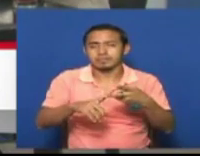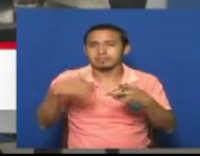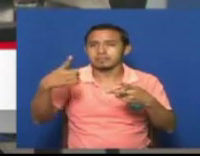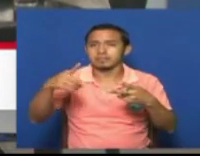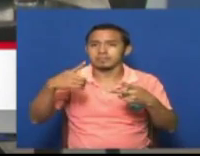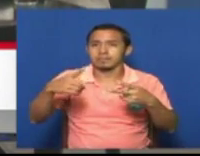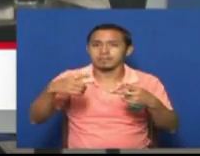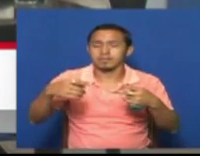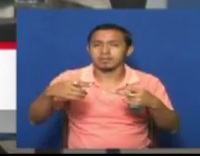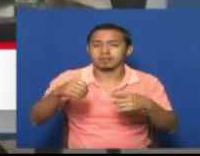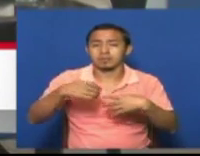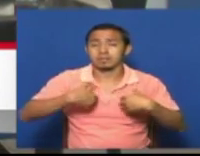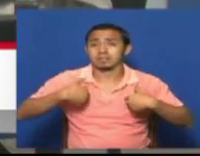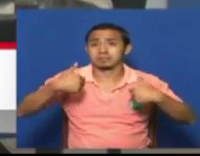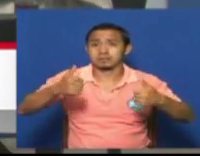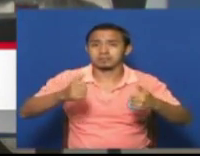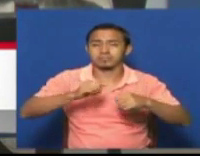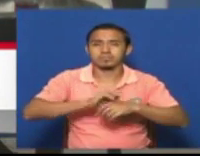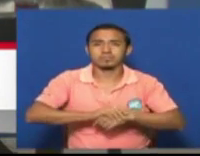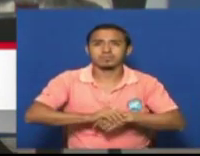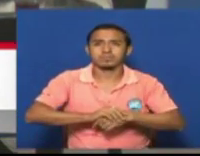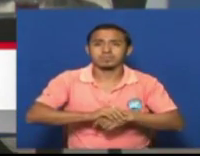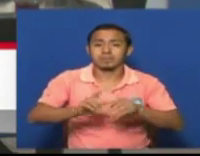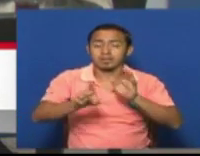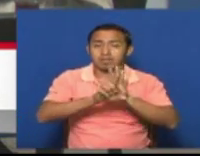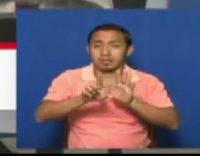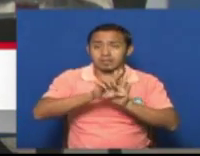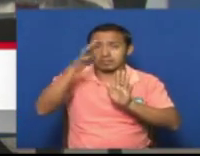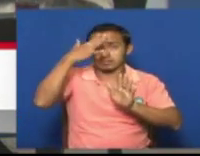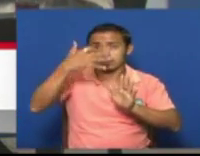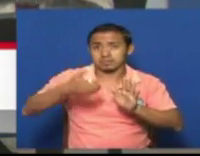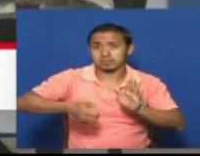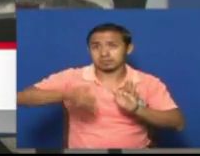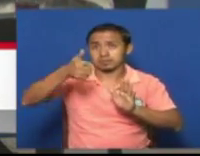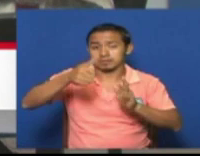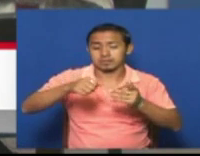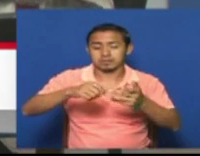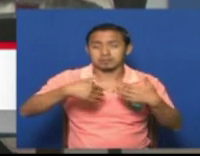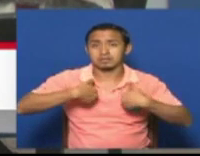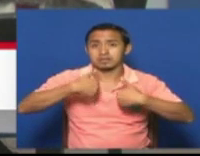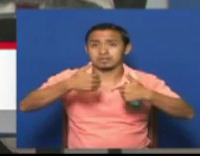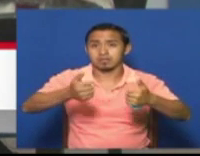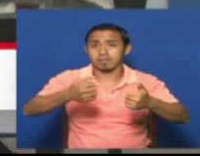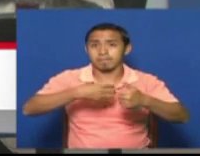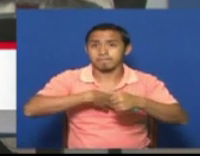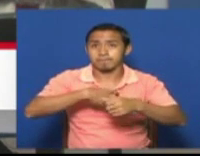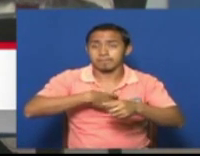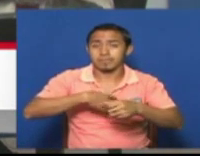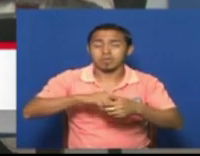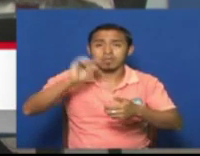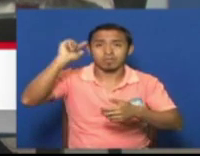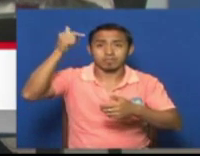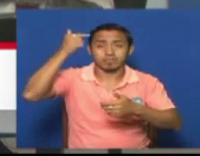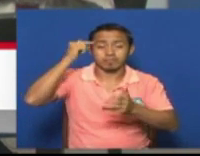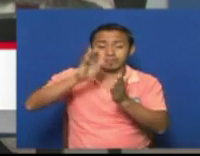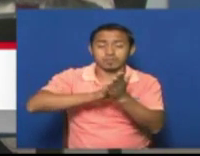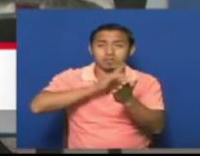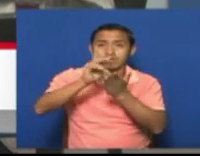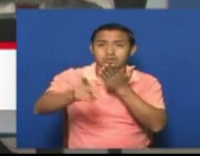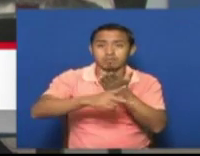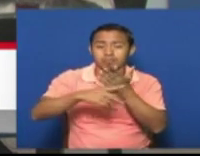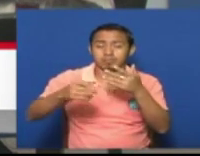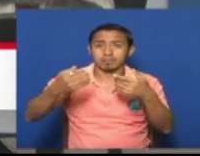la asamblea nacional ha aprobado la ley general de salud y la obligación de que el estado cree programas de